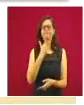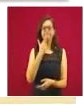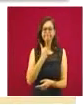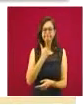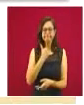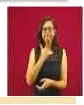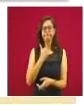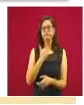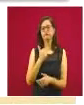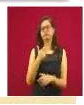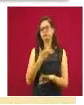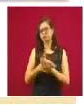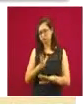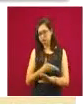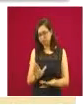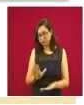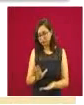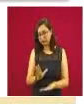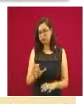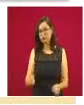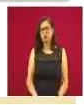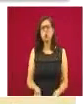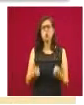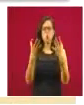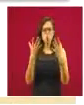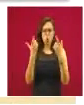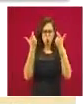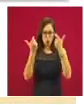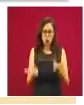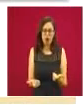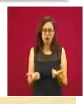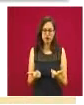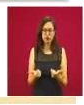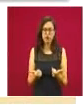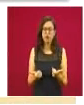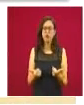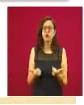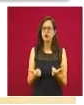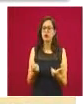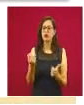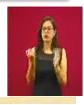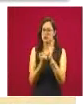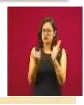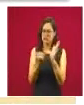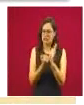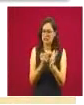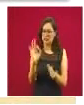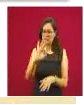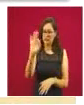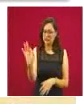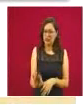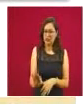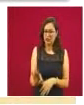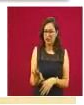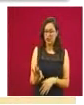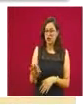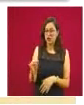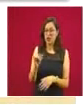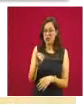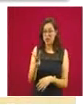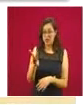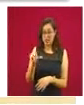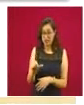o conmemorativo, el monto original del crédito, la tasa de interés que tienes que pagar, el IVA